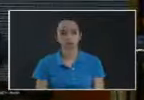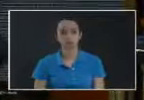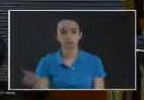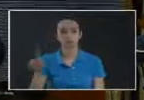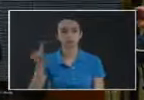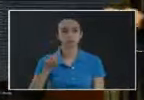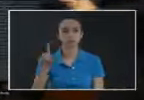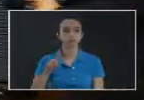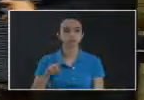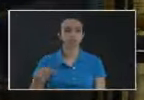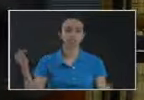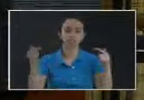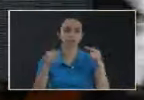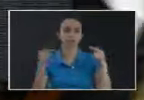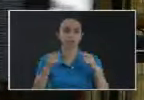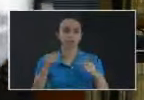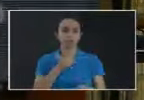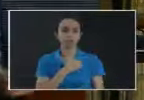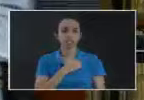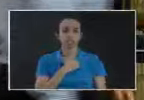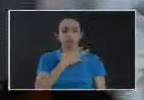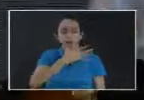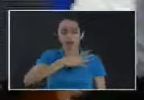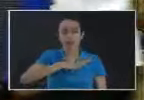¿Dónde el enemigo te ha querido amargar?